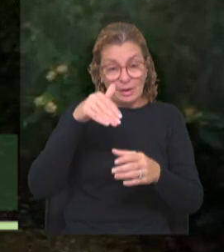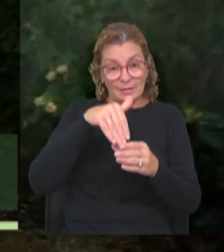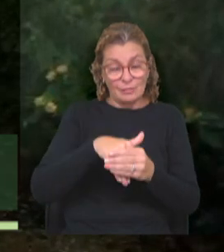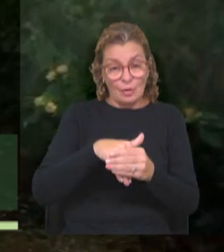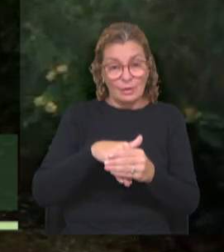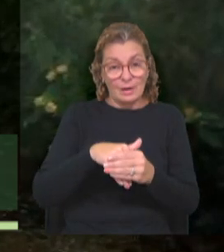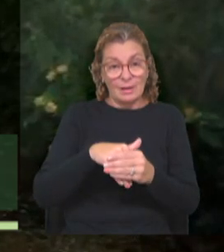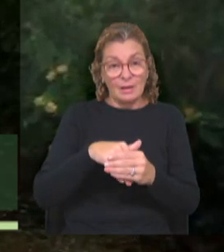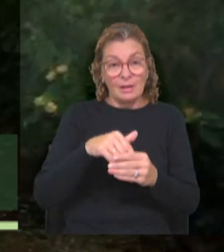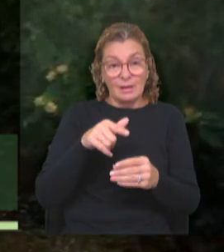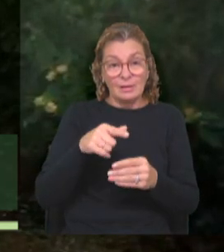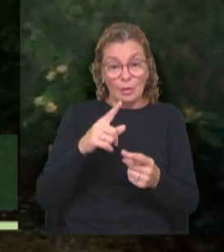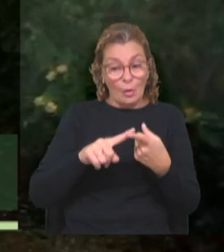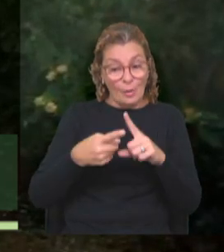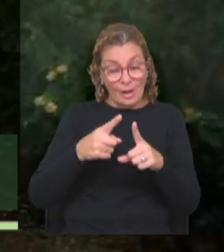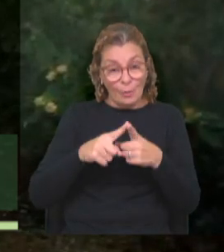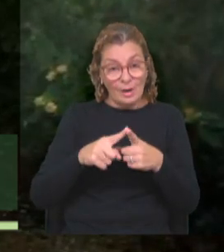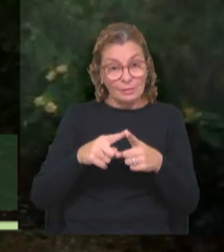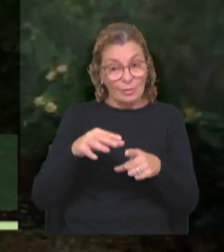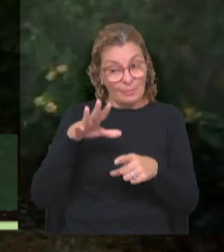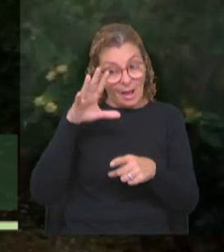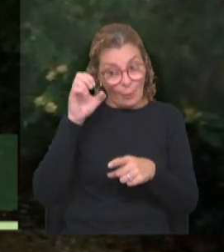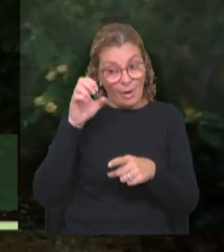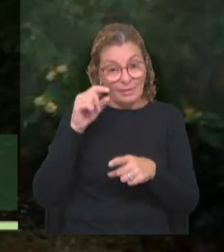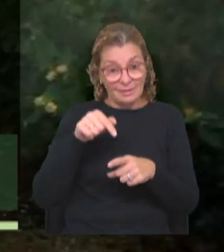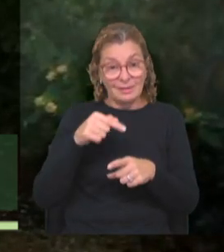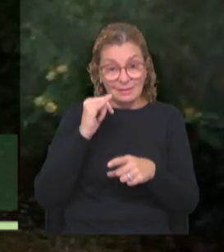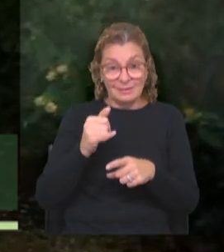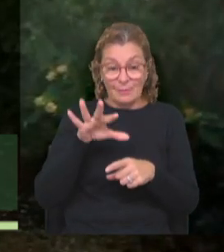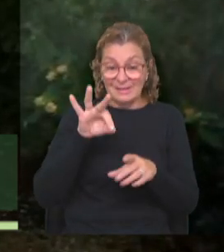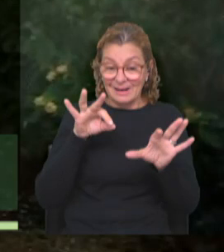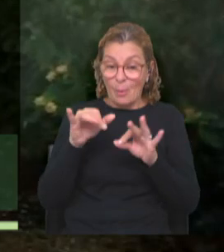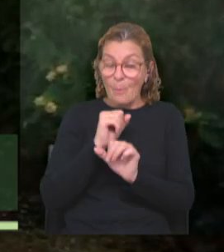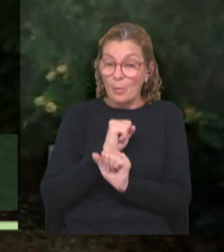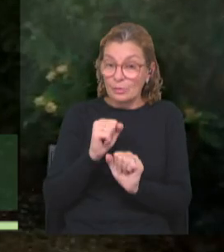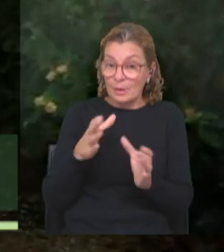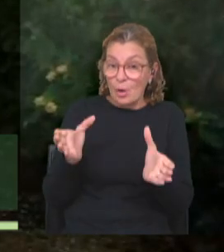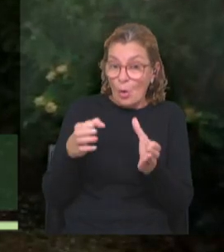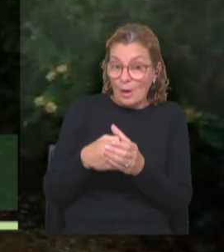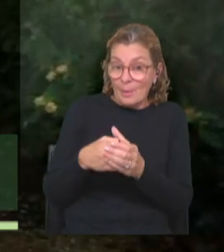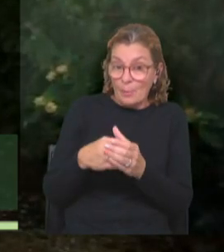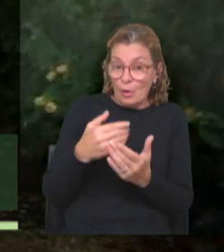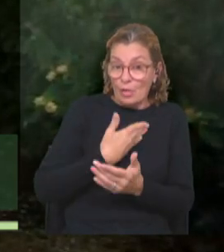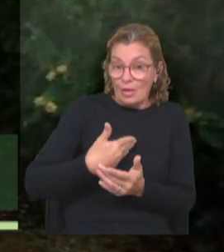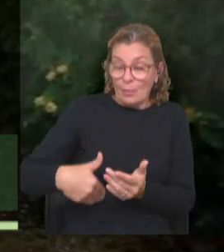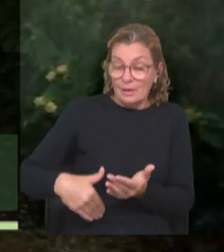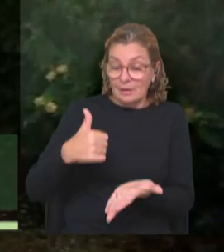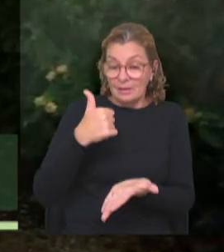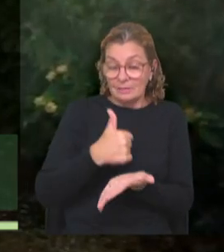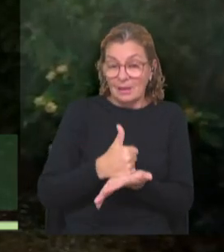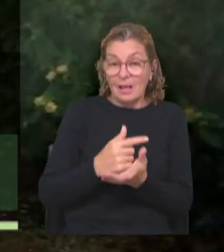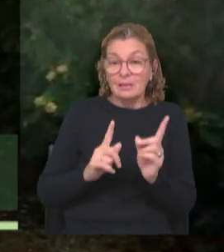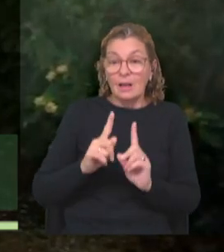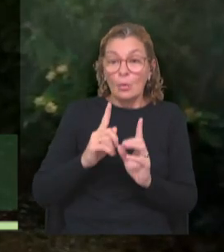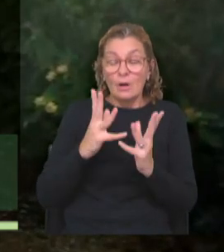nacionales, evidentemente va a tener estos acuerdos en cuenta a la hora de seleccionar un posible equipo de gobierno y allí está de alguna